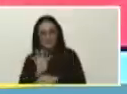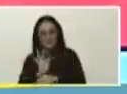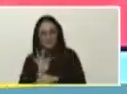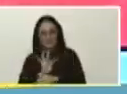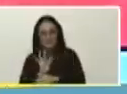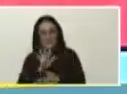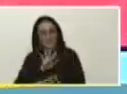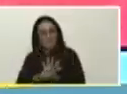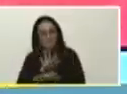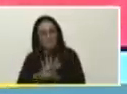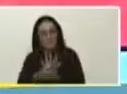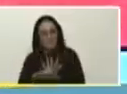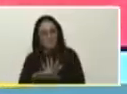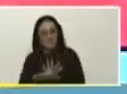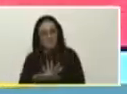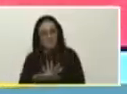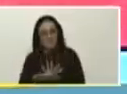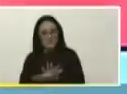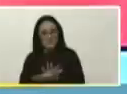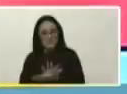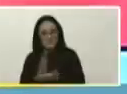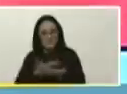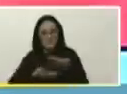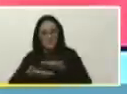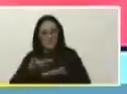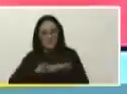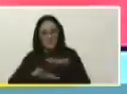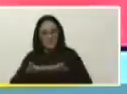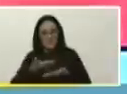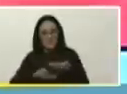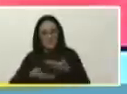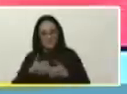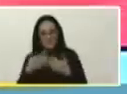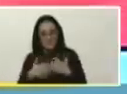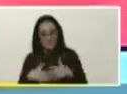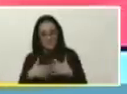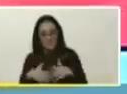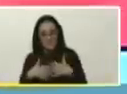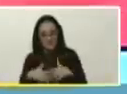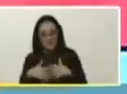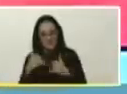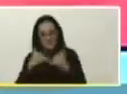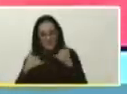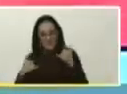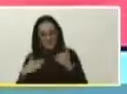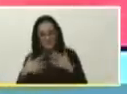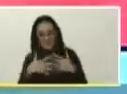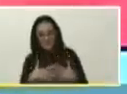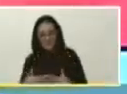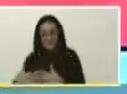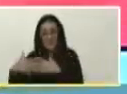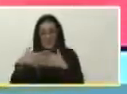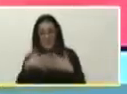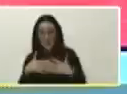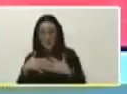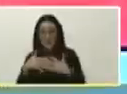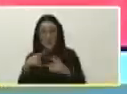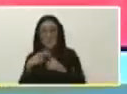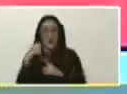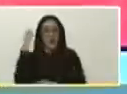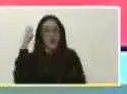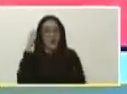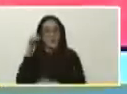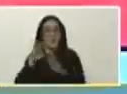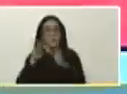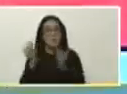funcionamiento tranquilo y estable, el mercado energético de Estados Unidos, de Europa y